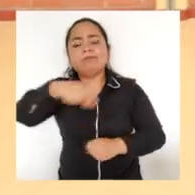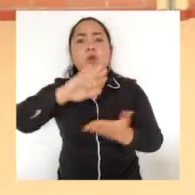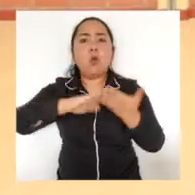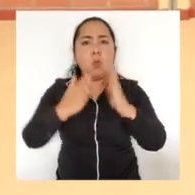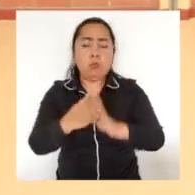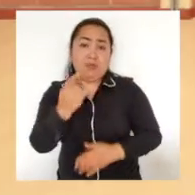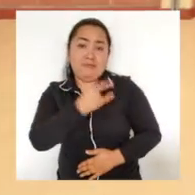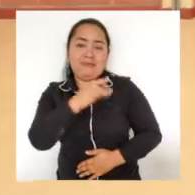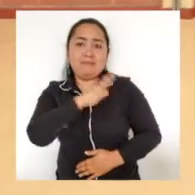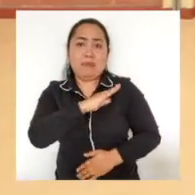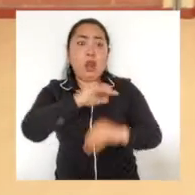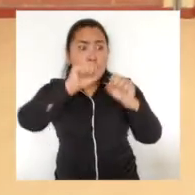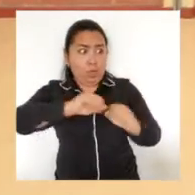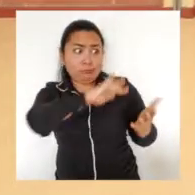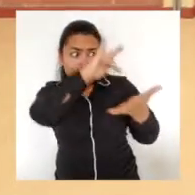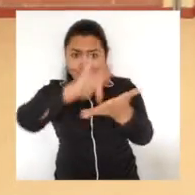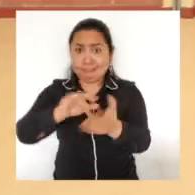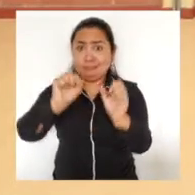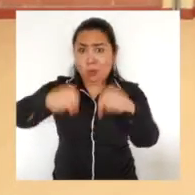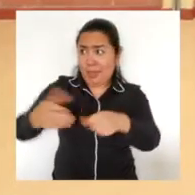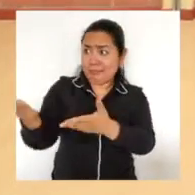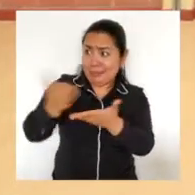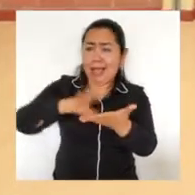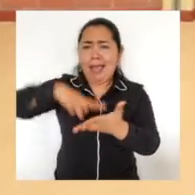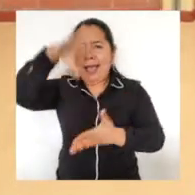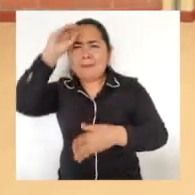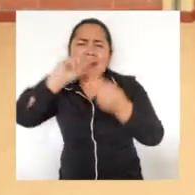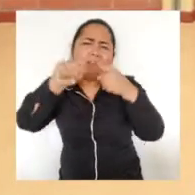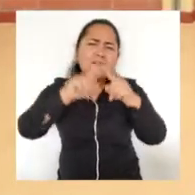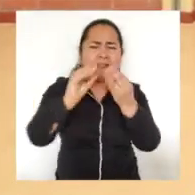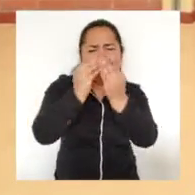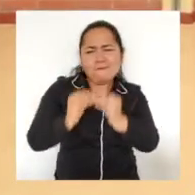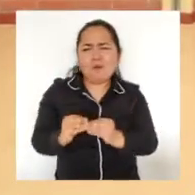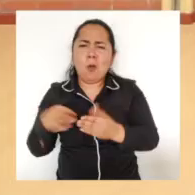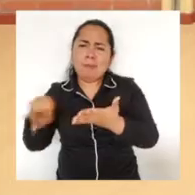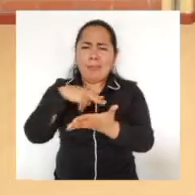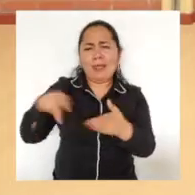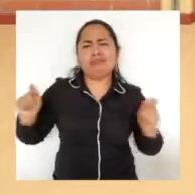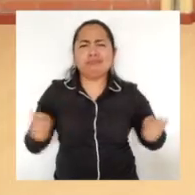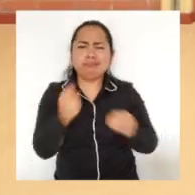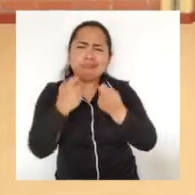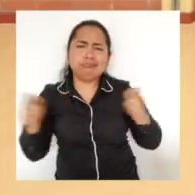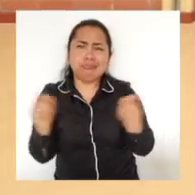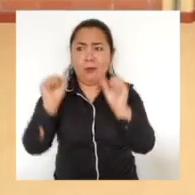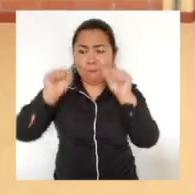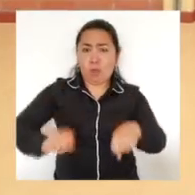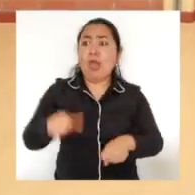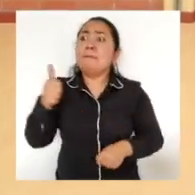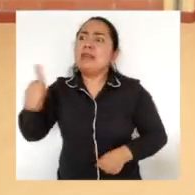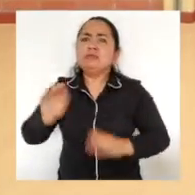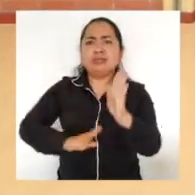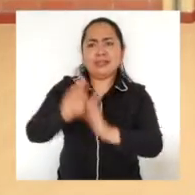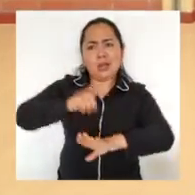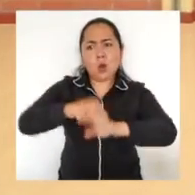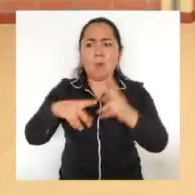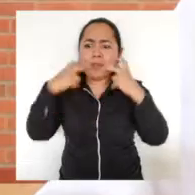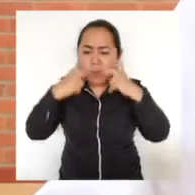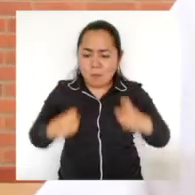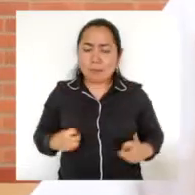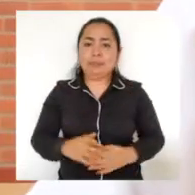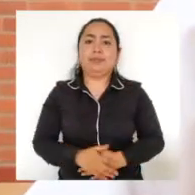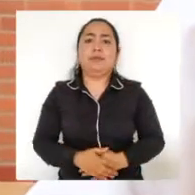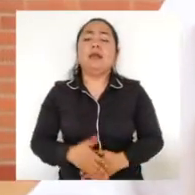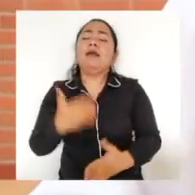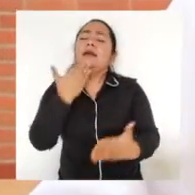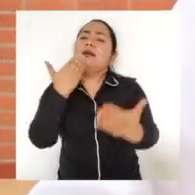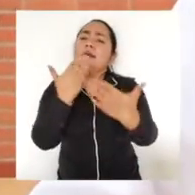la Universidad Mariana pueda ser parte y también pueda aprender los diferentes géneros, tanto la danza como el baile, y pueda desarrollar sus diferentes dimensiones humanas.